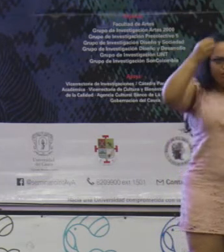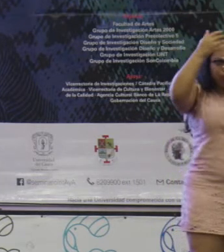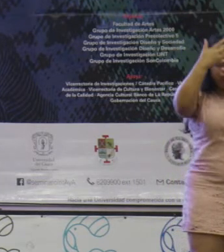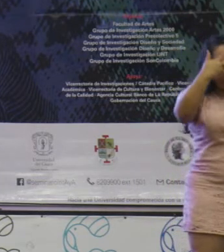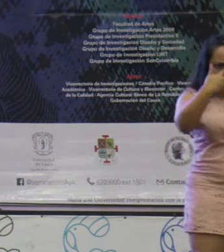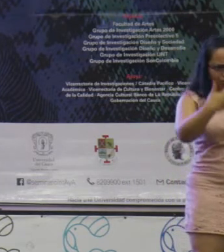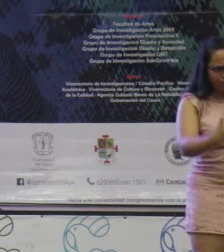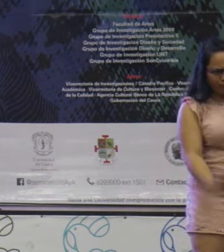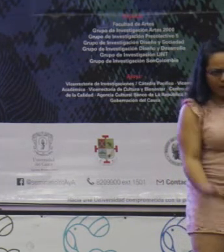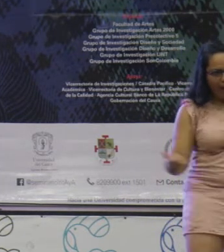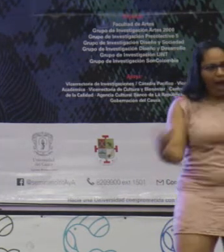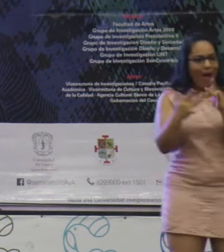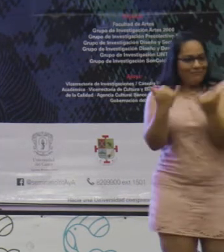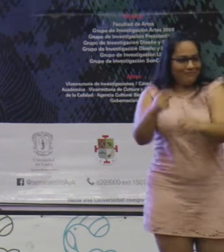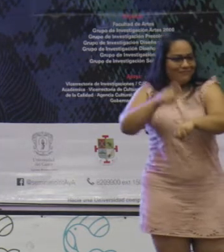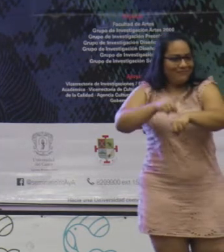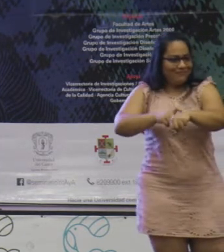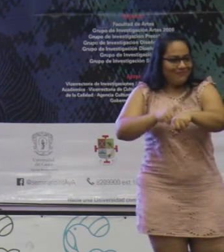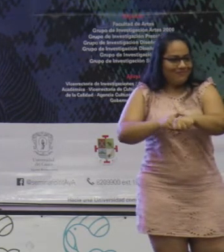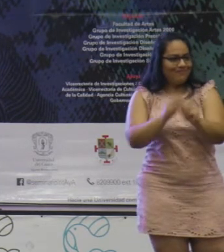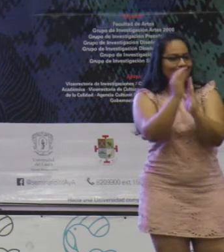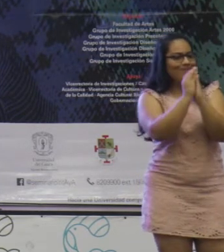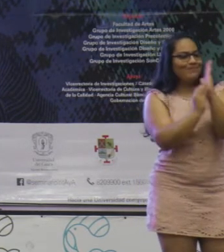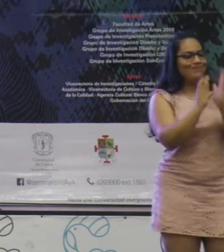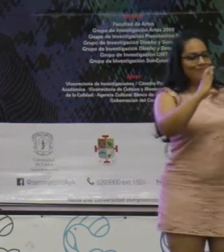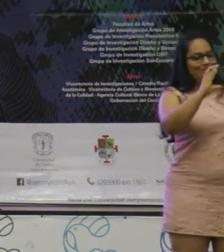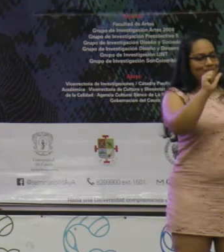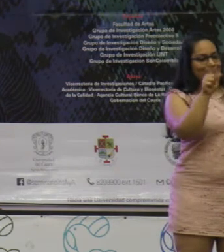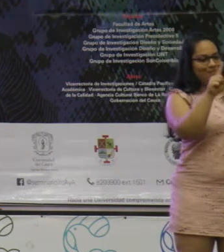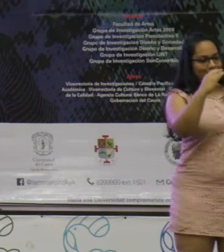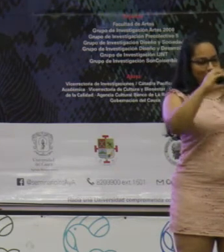que dialogan con el presente. Somos los clásicos.